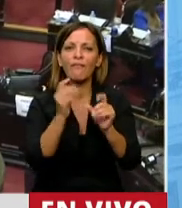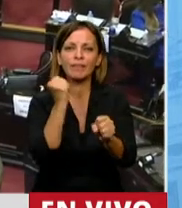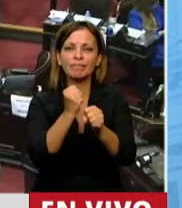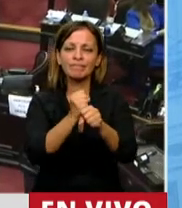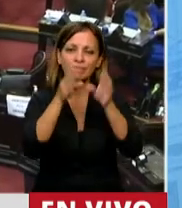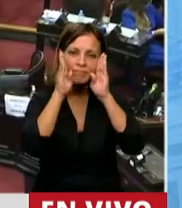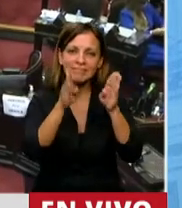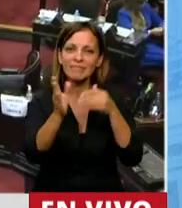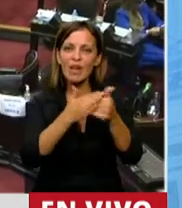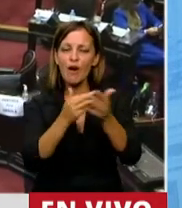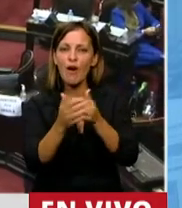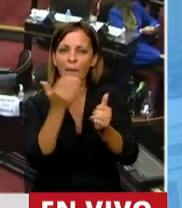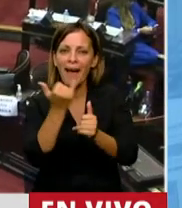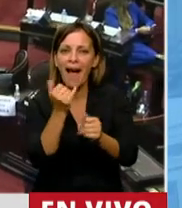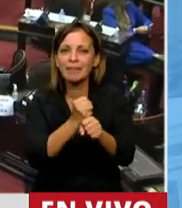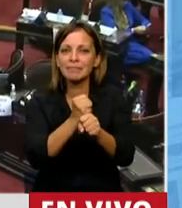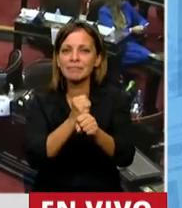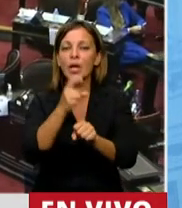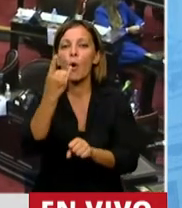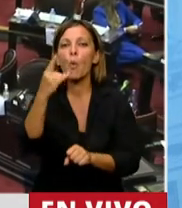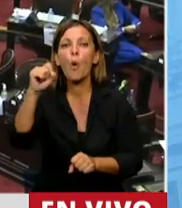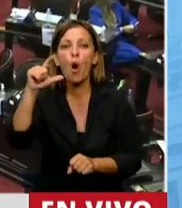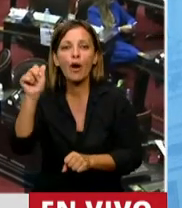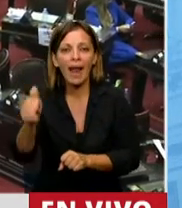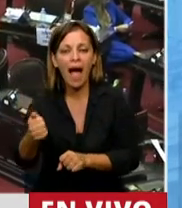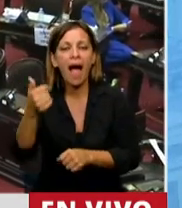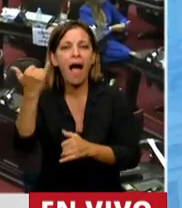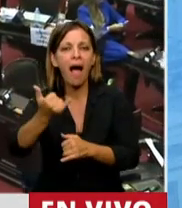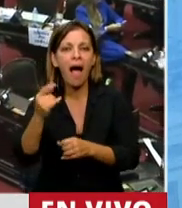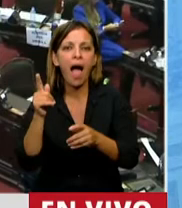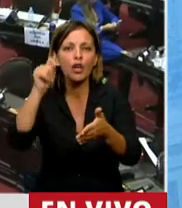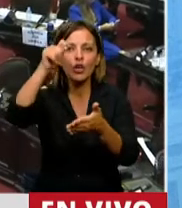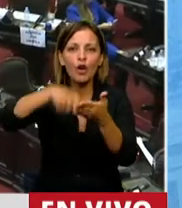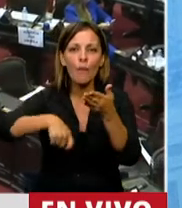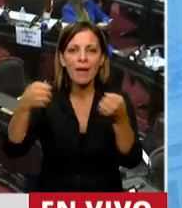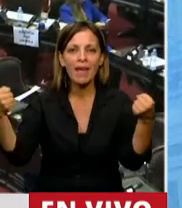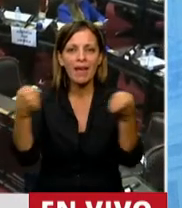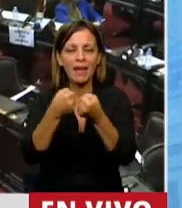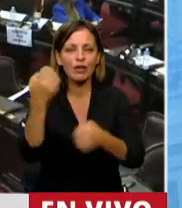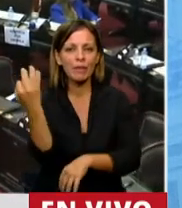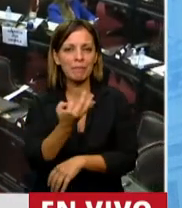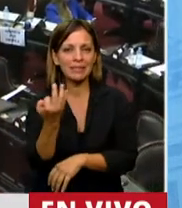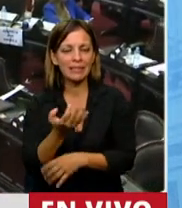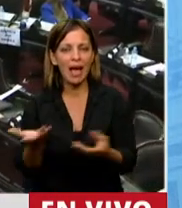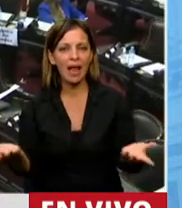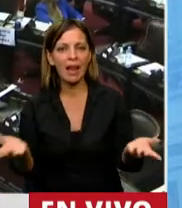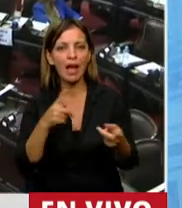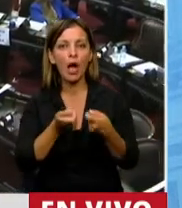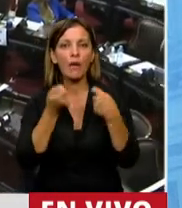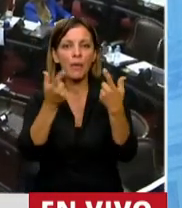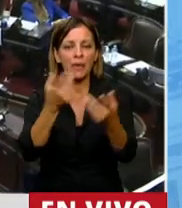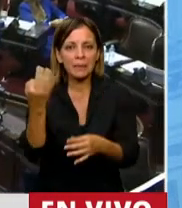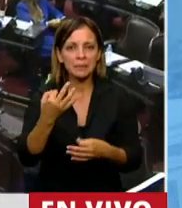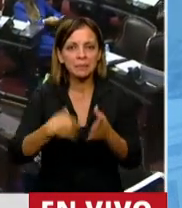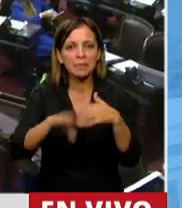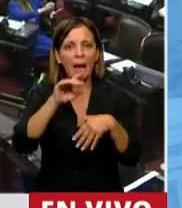obra, tiene todo el resguardo. La UOCRA tiene un convenio especial que esto da una oportunidad más para tomar